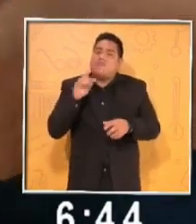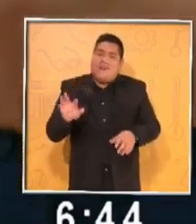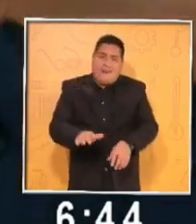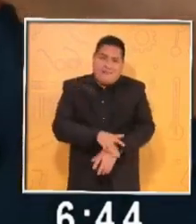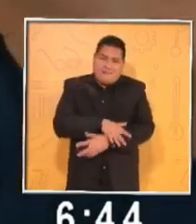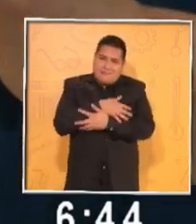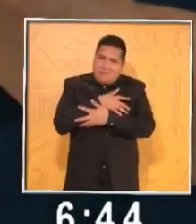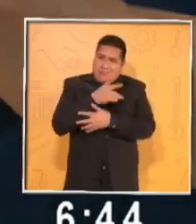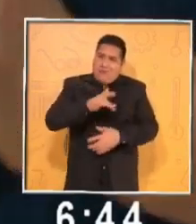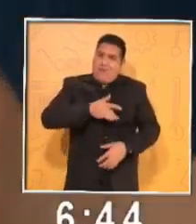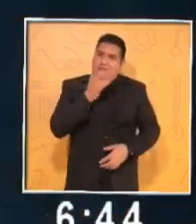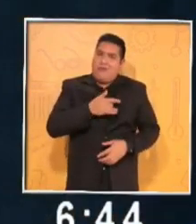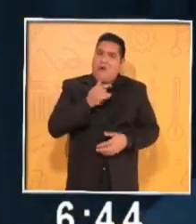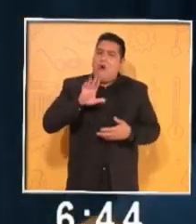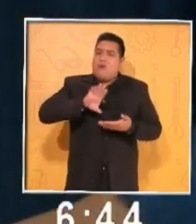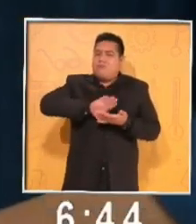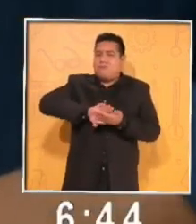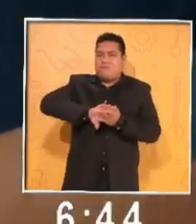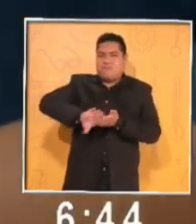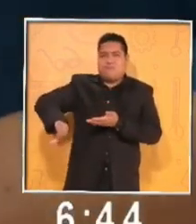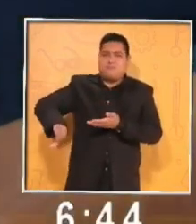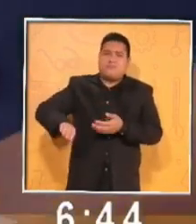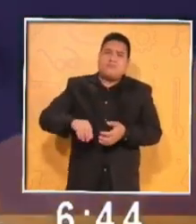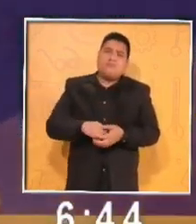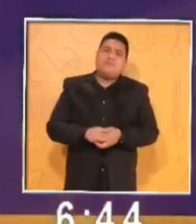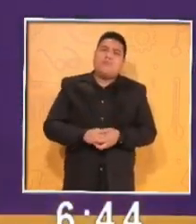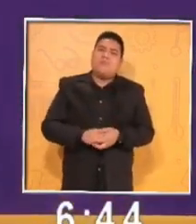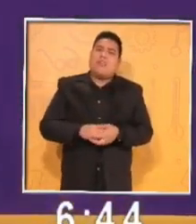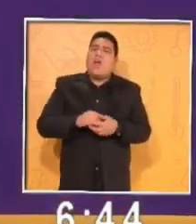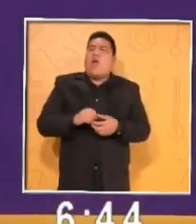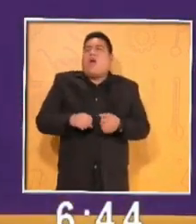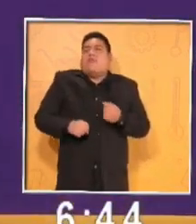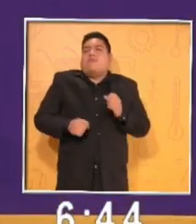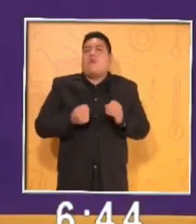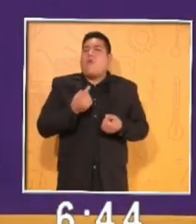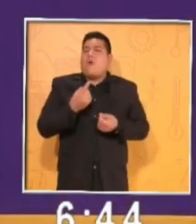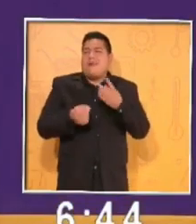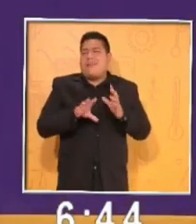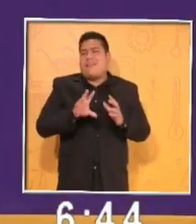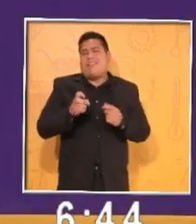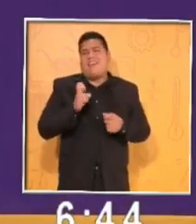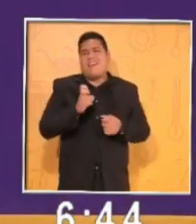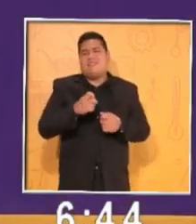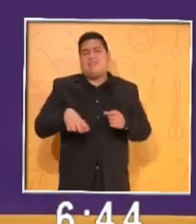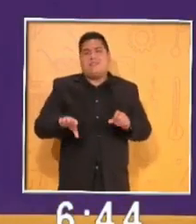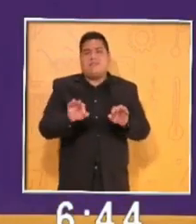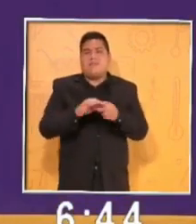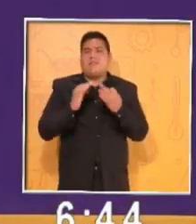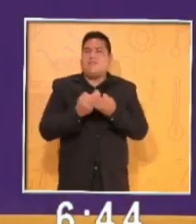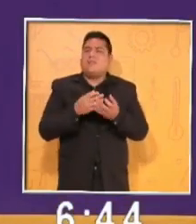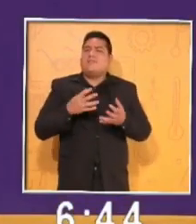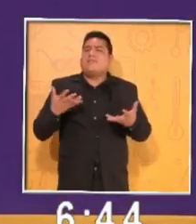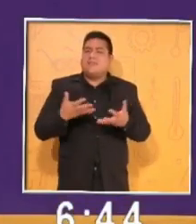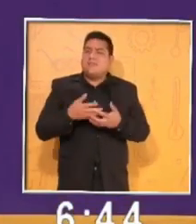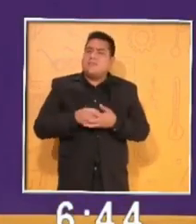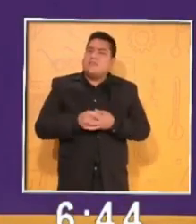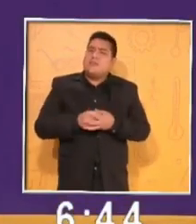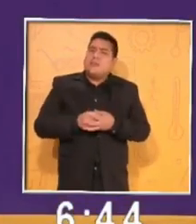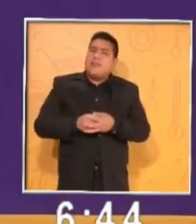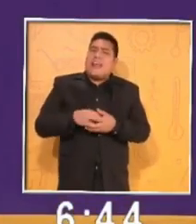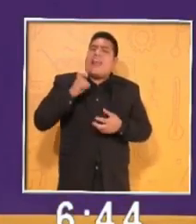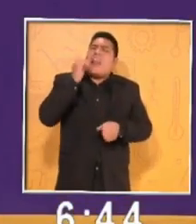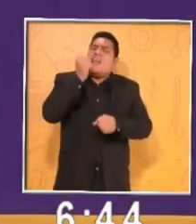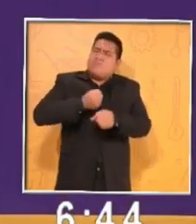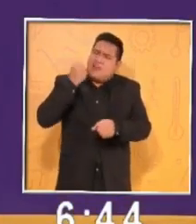o desacreditar. Cualquiera de estas estrategias que se utilice, ustedes la van a estar practicando y